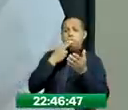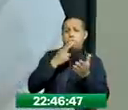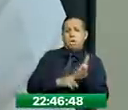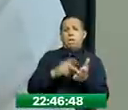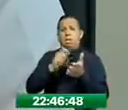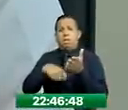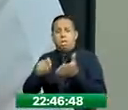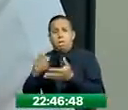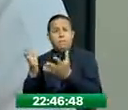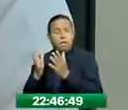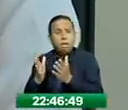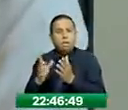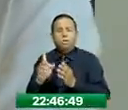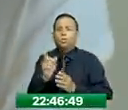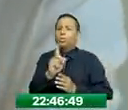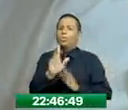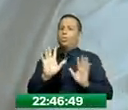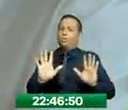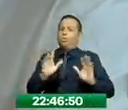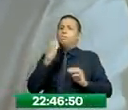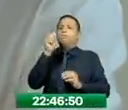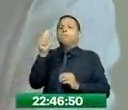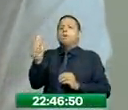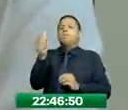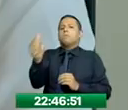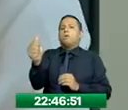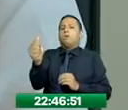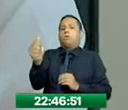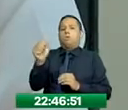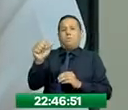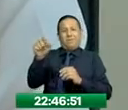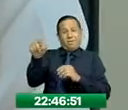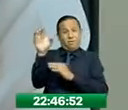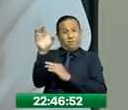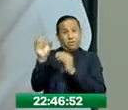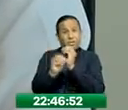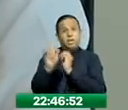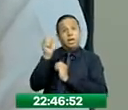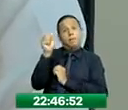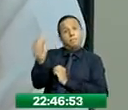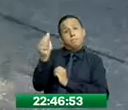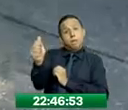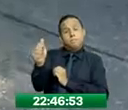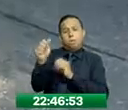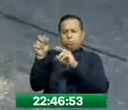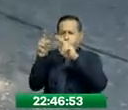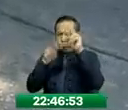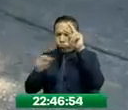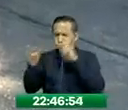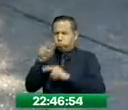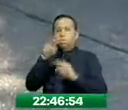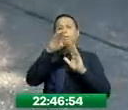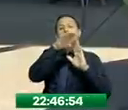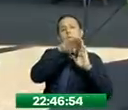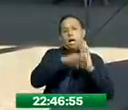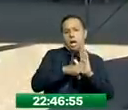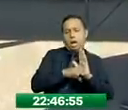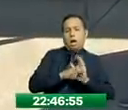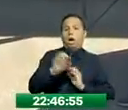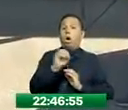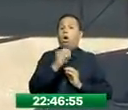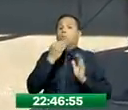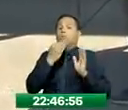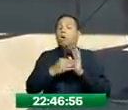y vamos también a aplicar un mecanismo adicional que son los convenios de pago directos que la empresa va a generar